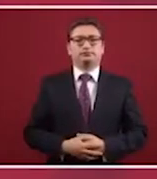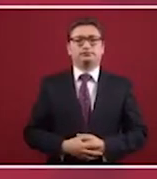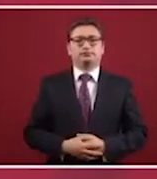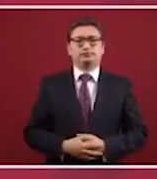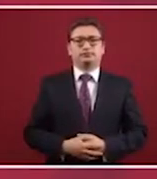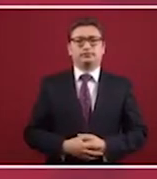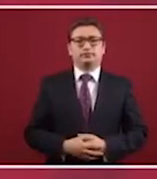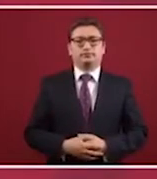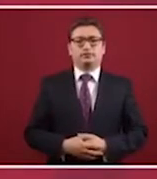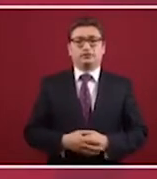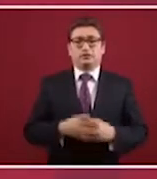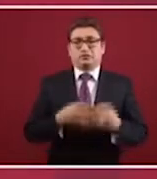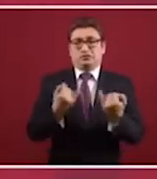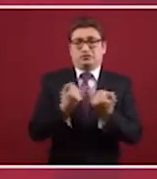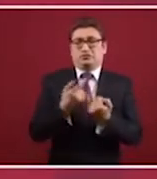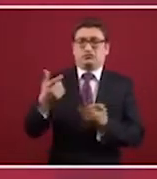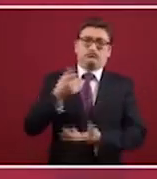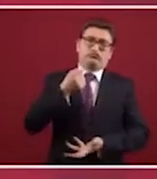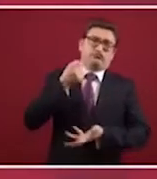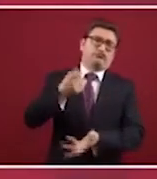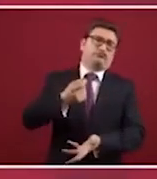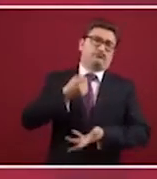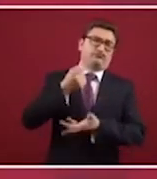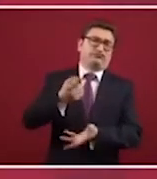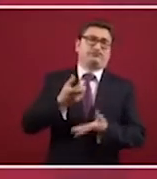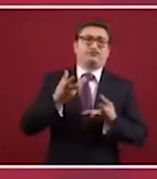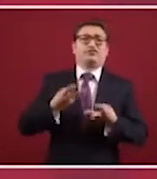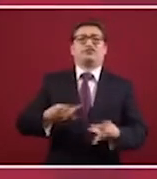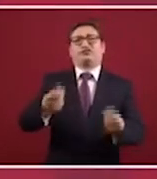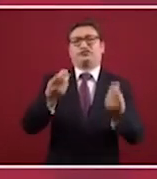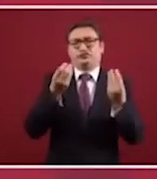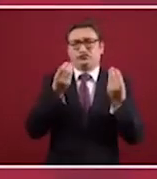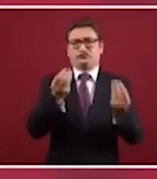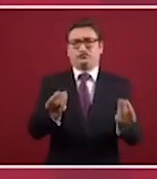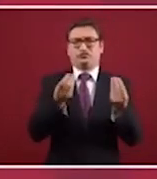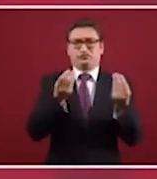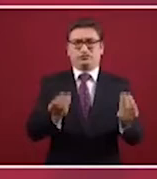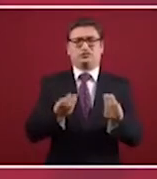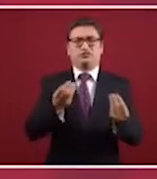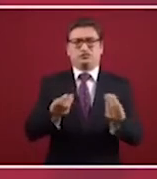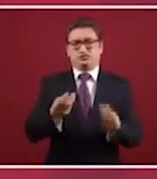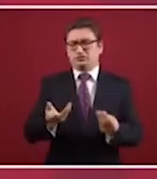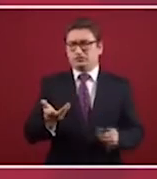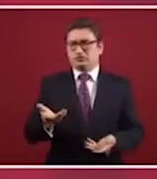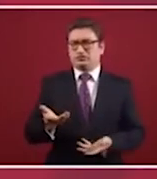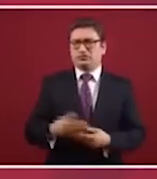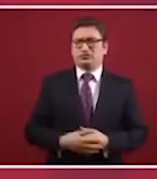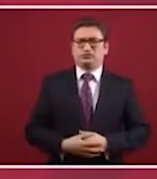cuestan mucho le cuesta mucho al pueblo mantener